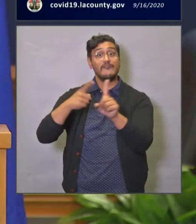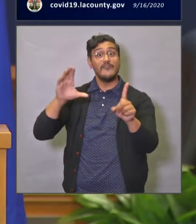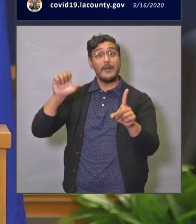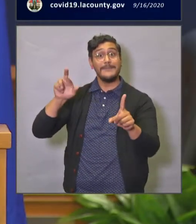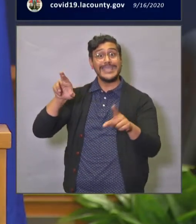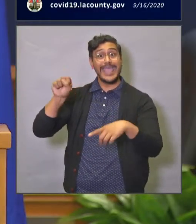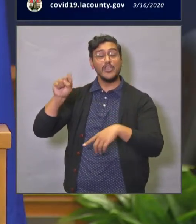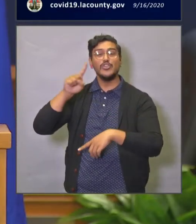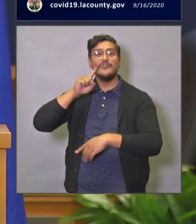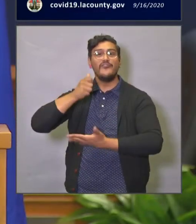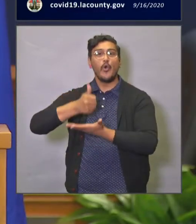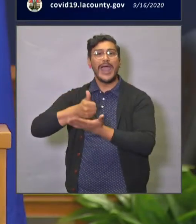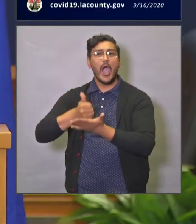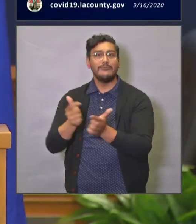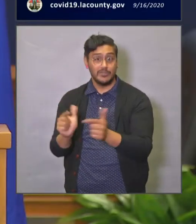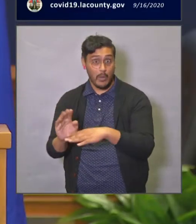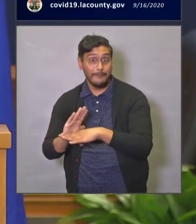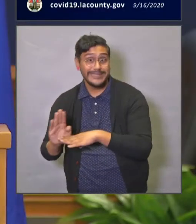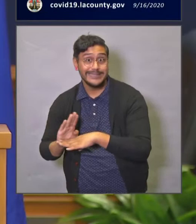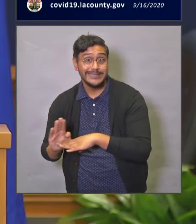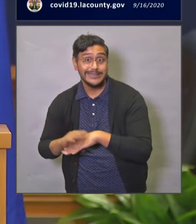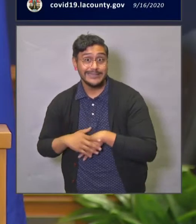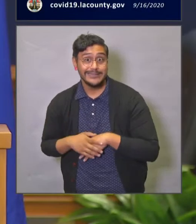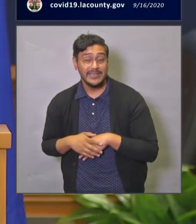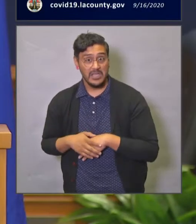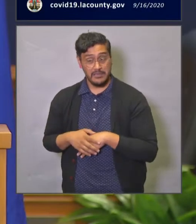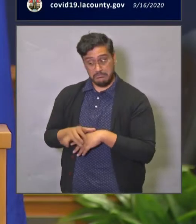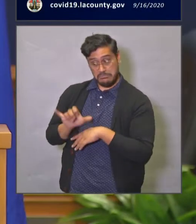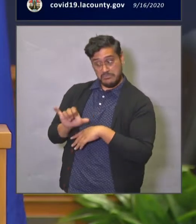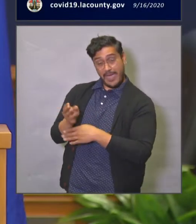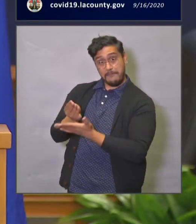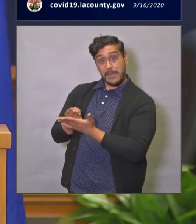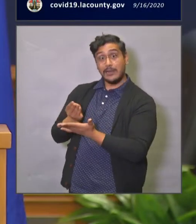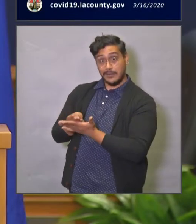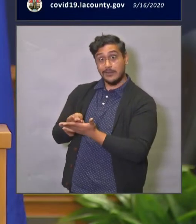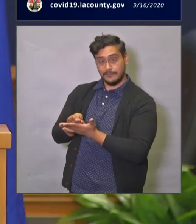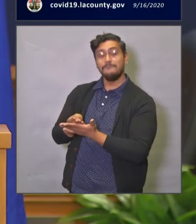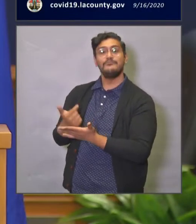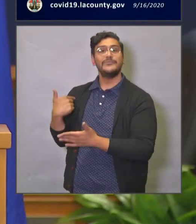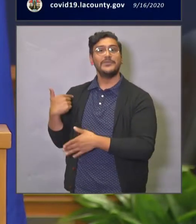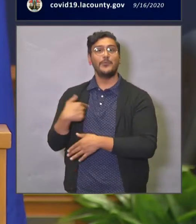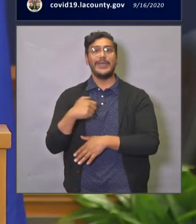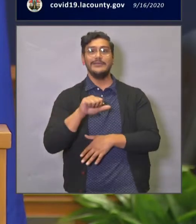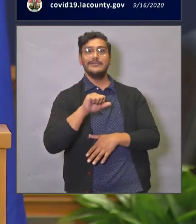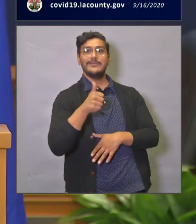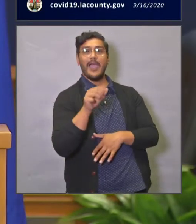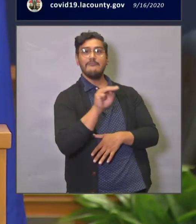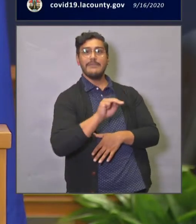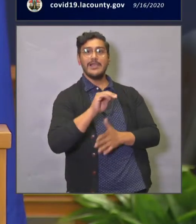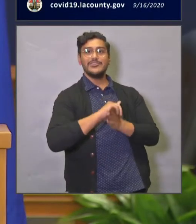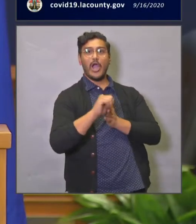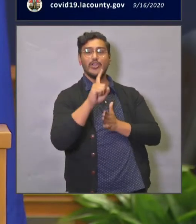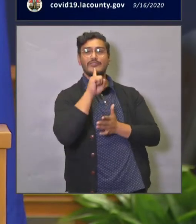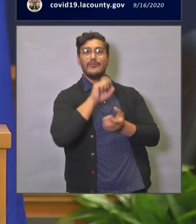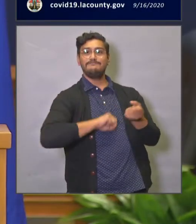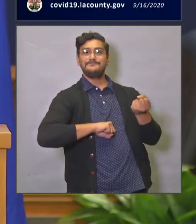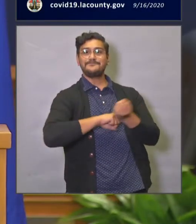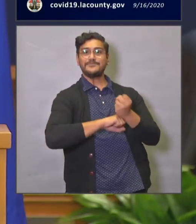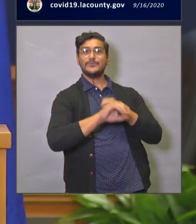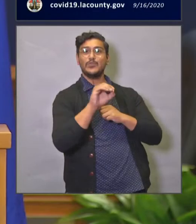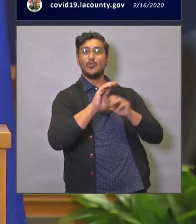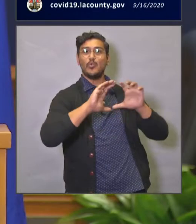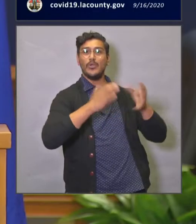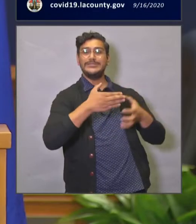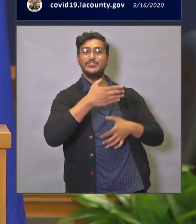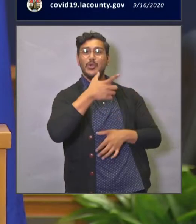para ayudar a pequeños negocios. De esos fondos, asignamos $10 millones para apoyar a